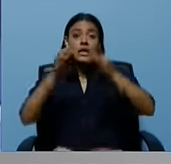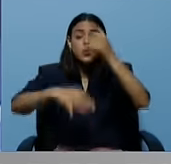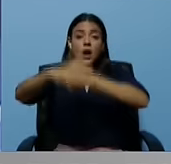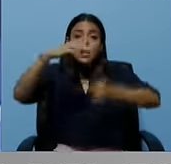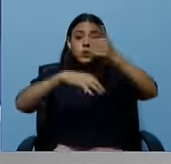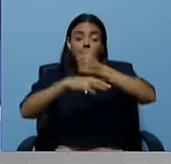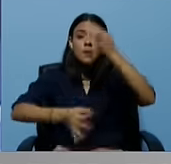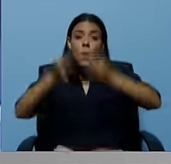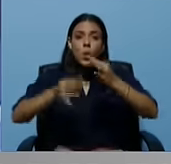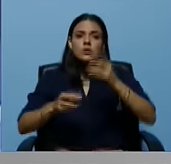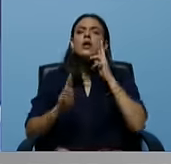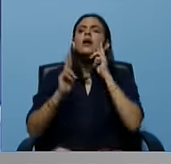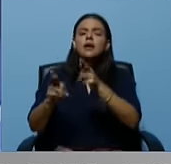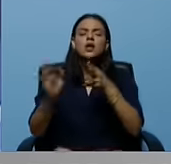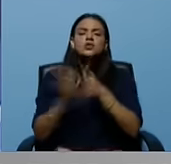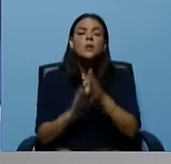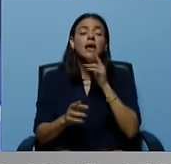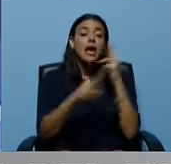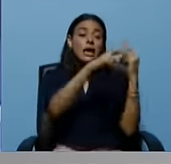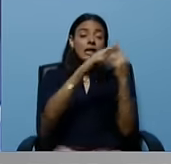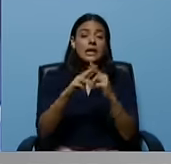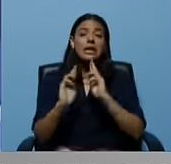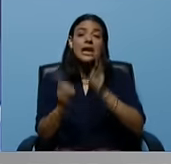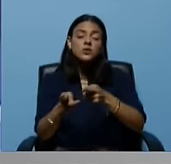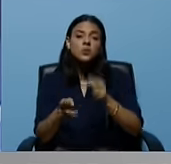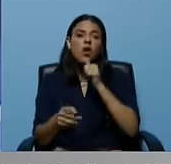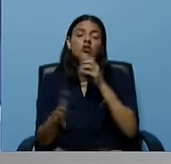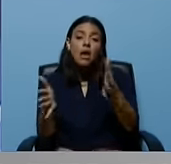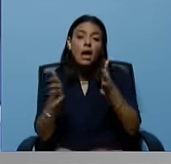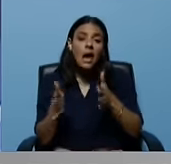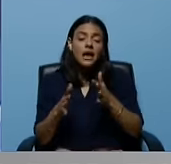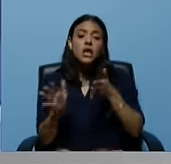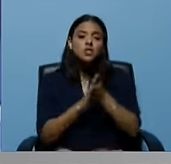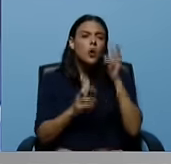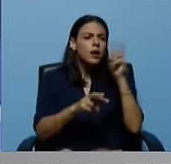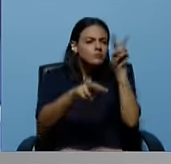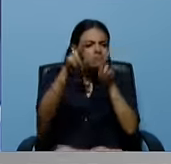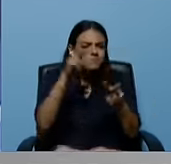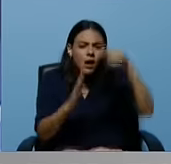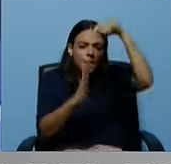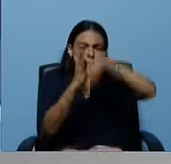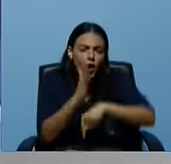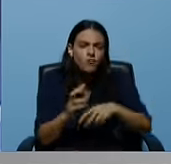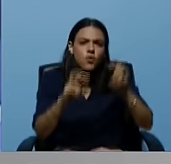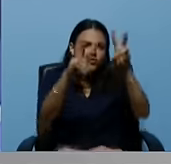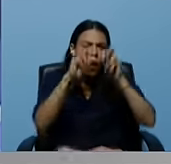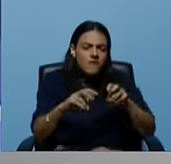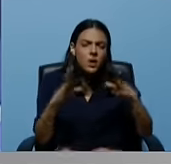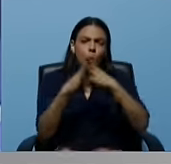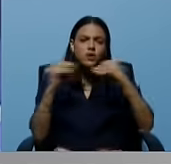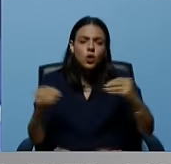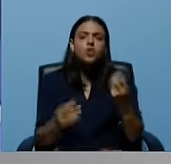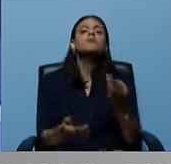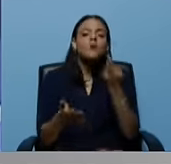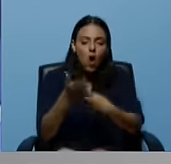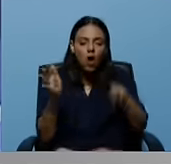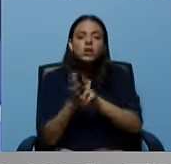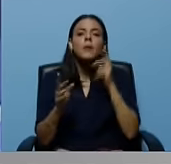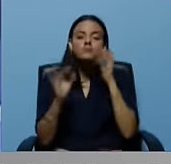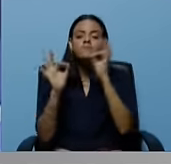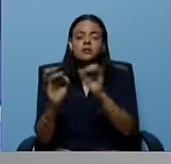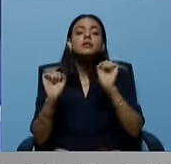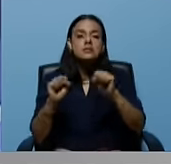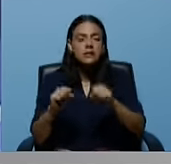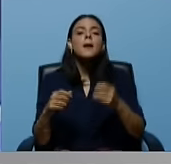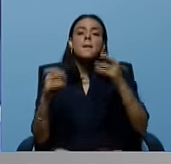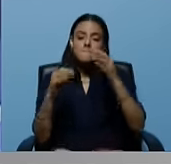que ratificó el resultado, después de hacer una auditoría técnica exhaustiva, ratificó el resultado emanado